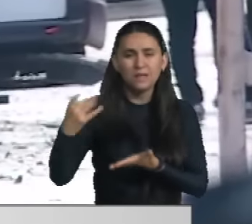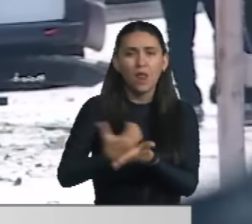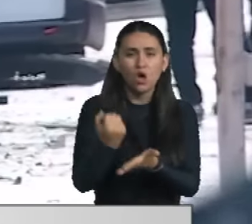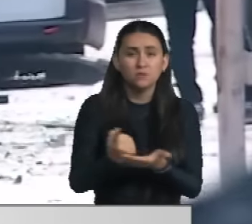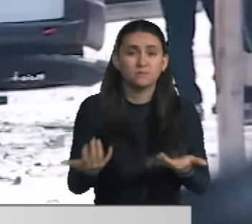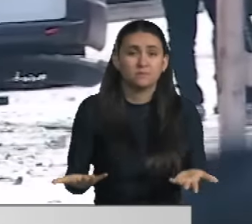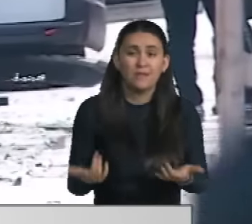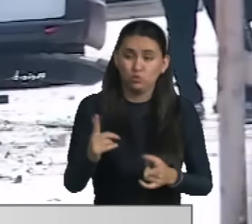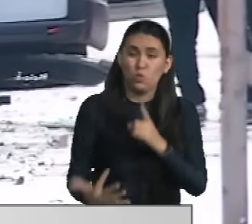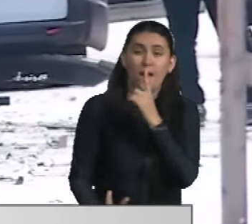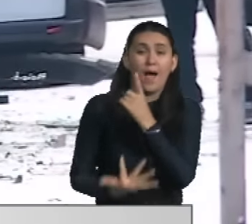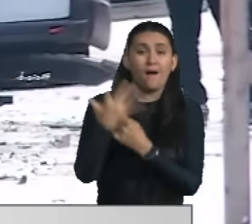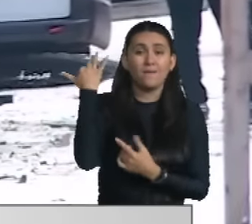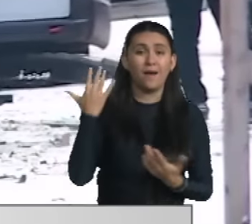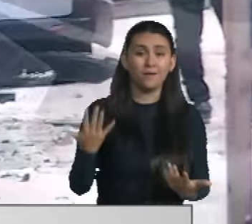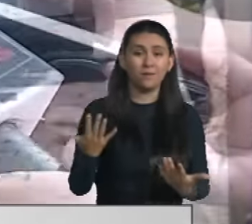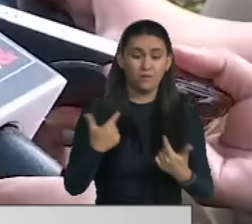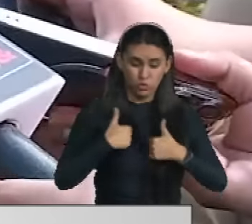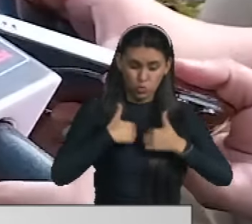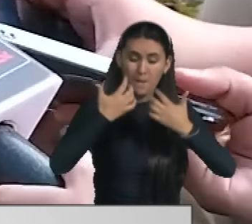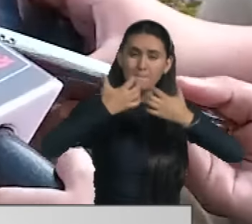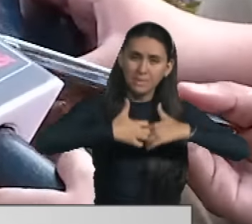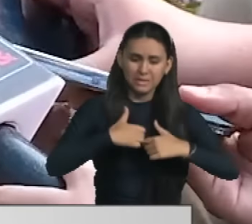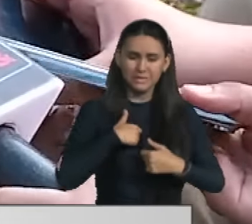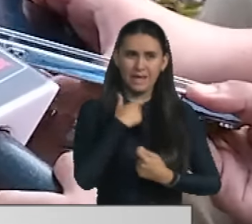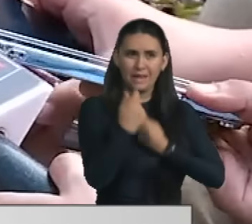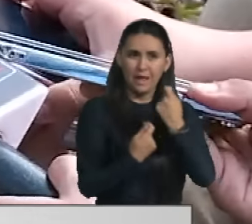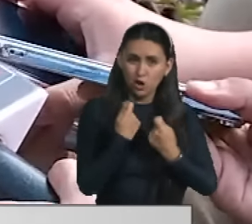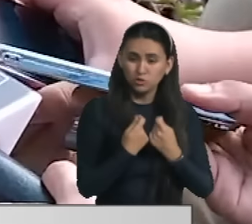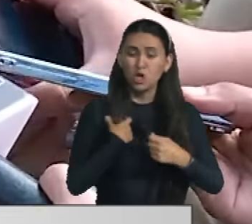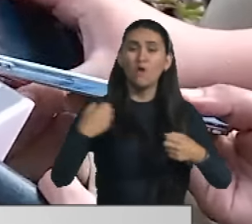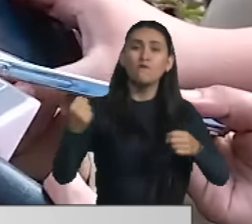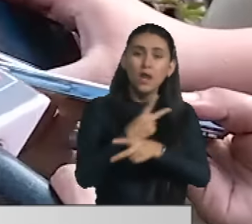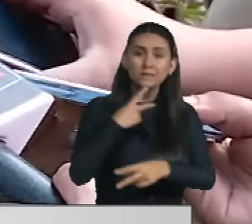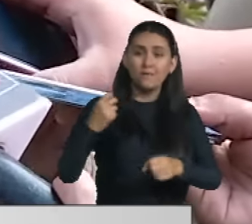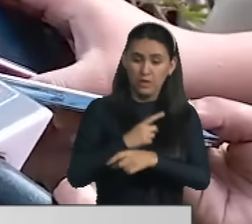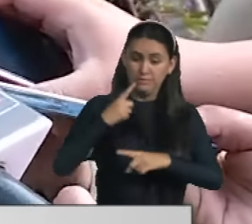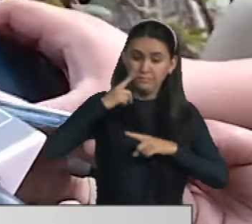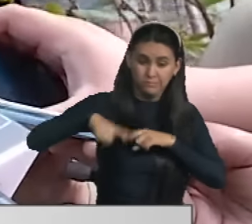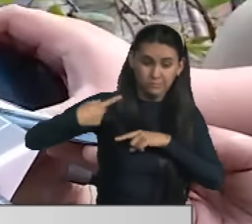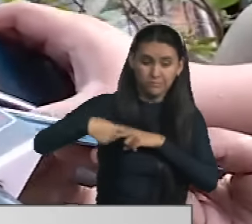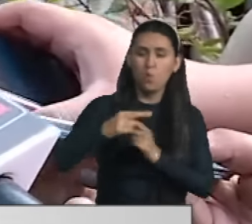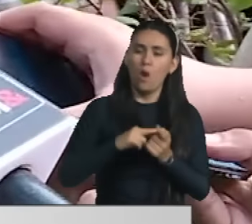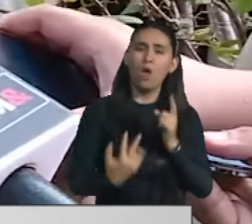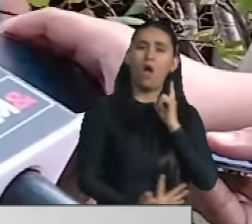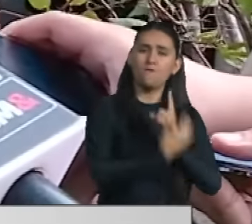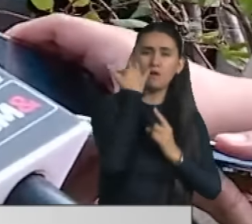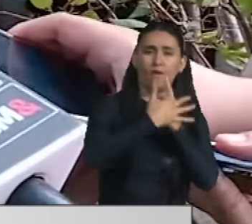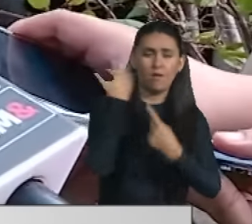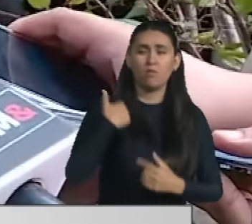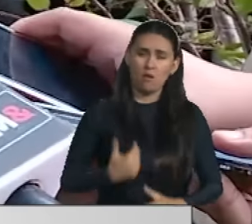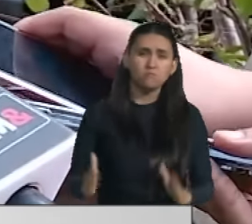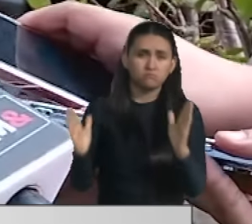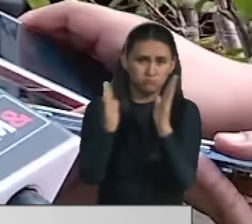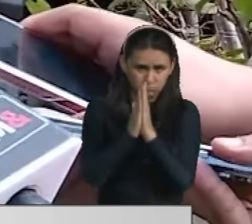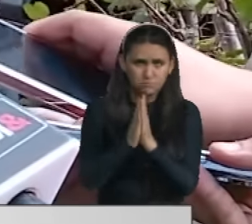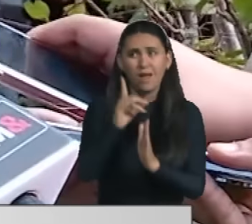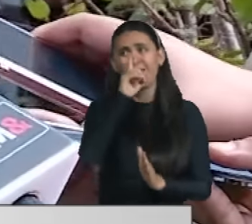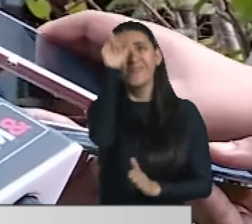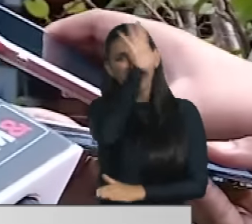sentimos afectados porque somos empresarios y la ola de violencia nos afecta a todos. Entonces les quiero hacer un llamado